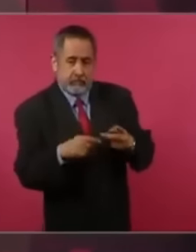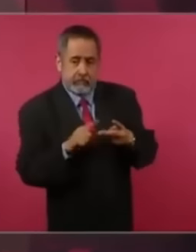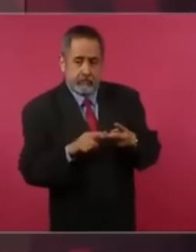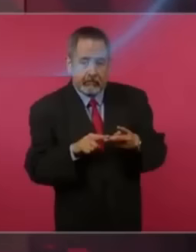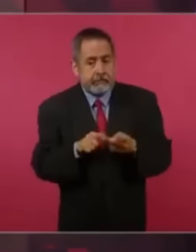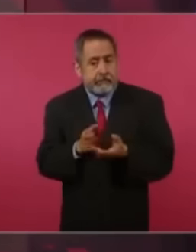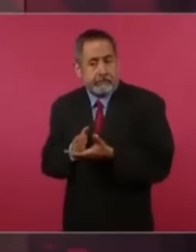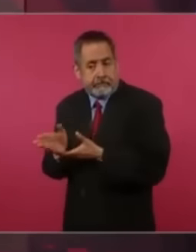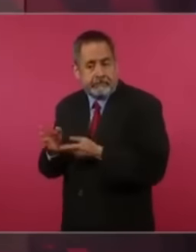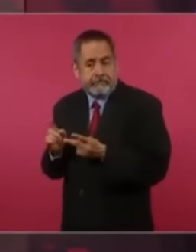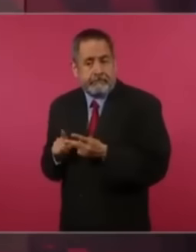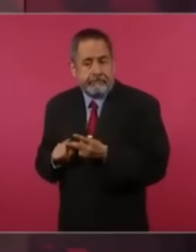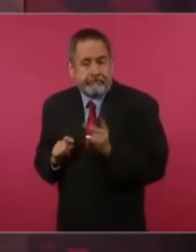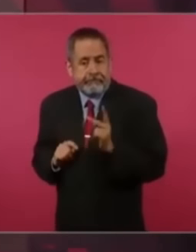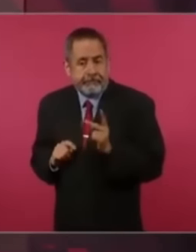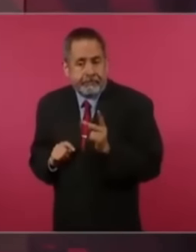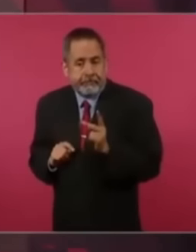entran